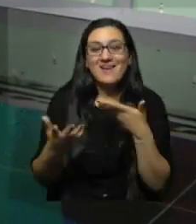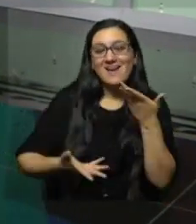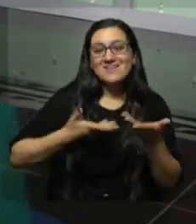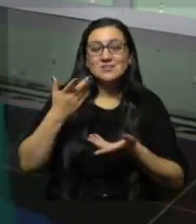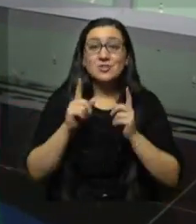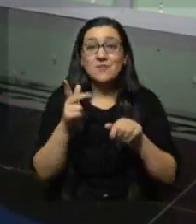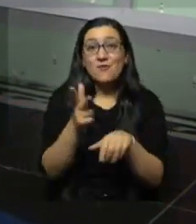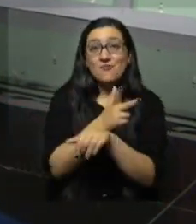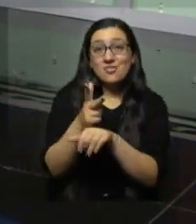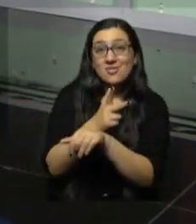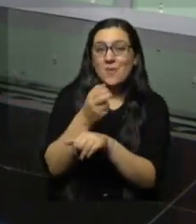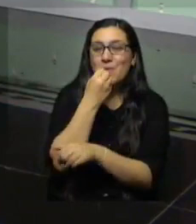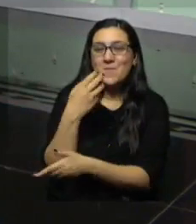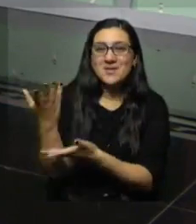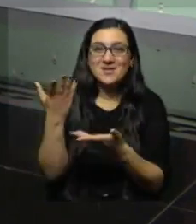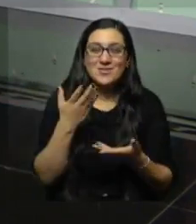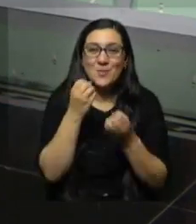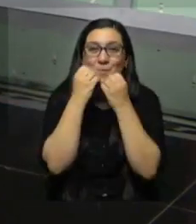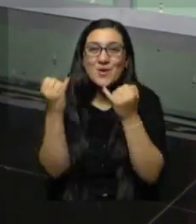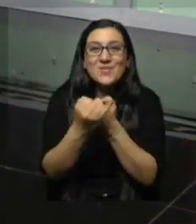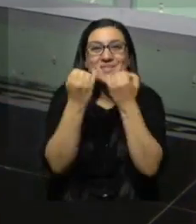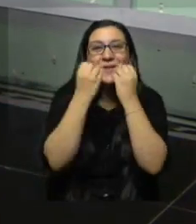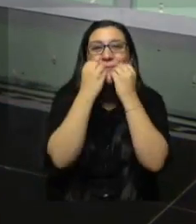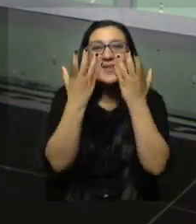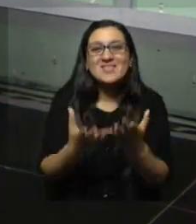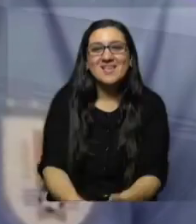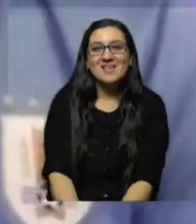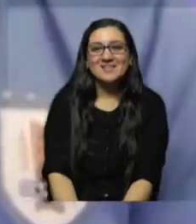video. Bienvenidos, buenos días, ¿cómo están por ahí?